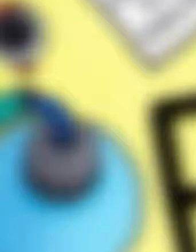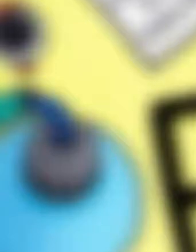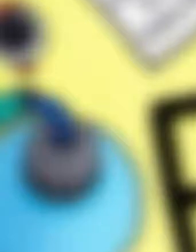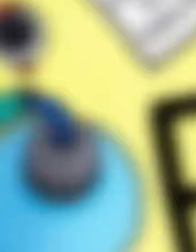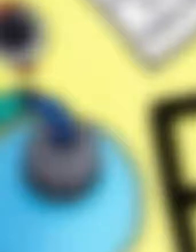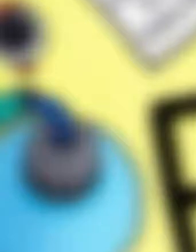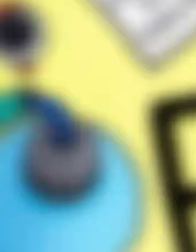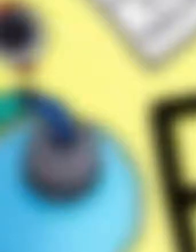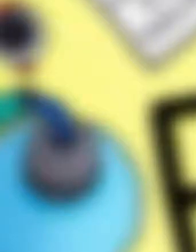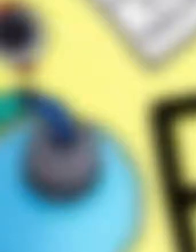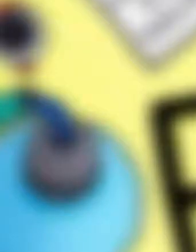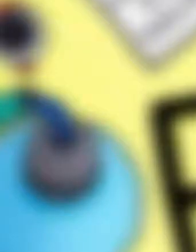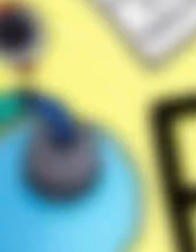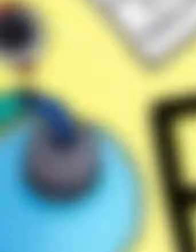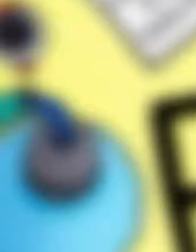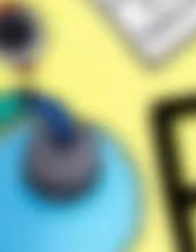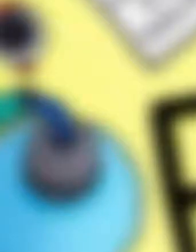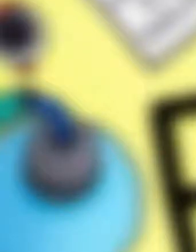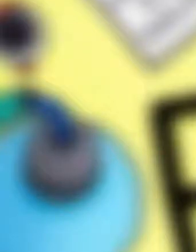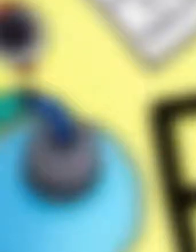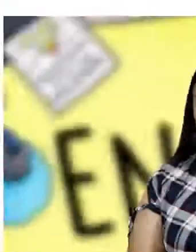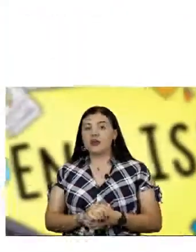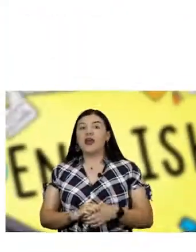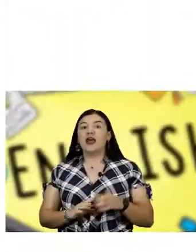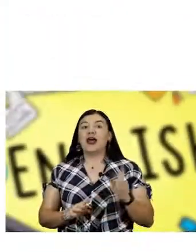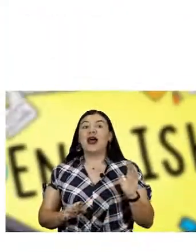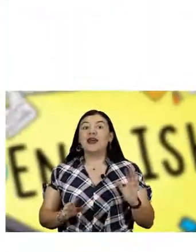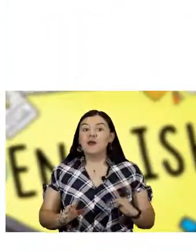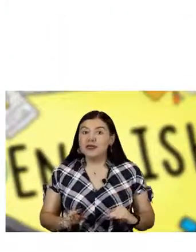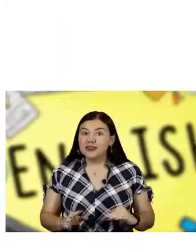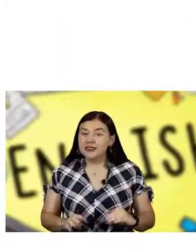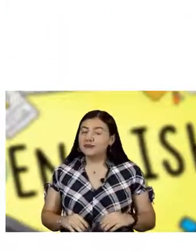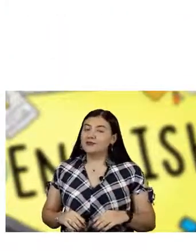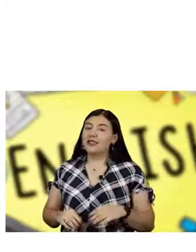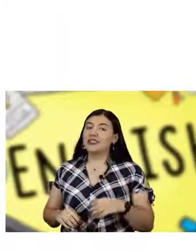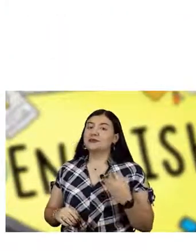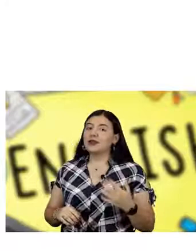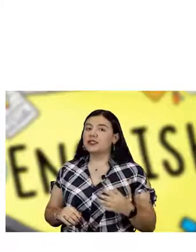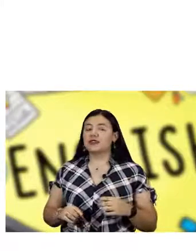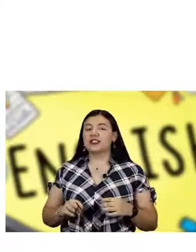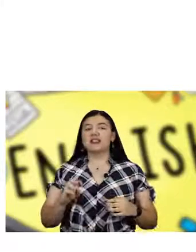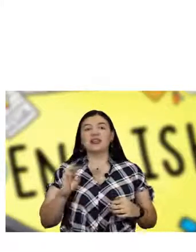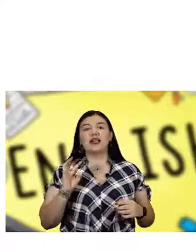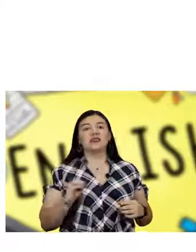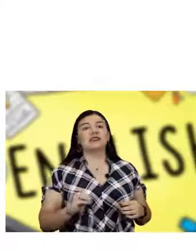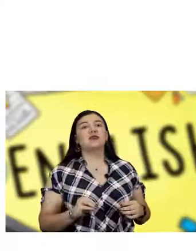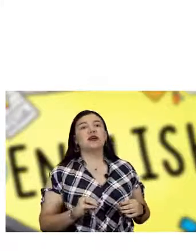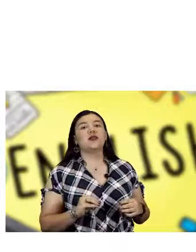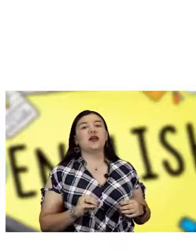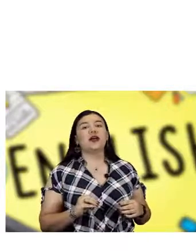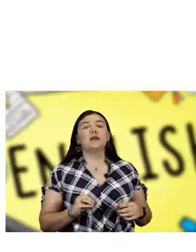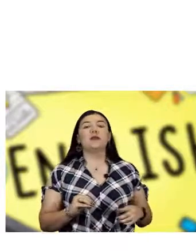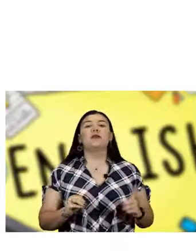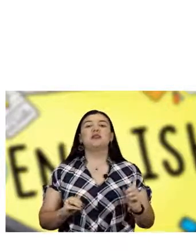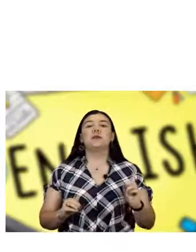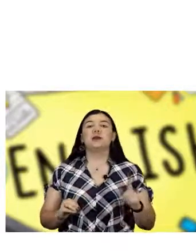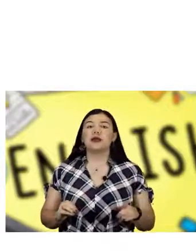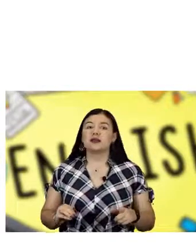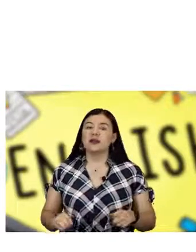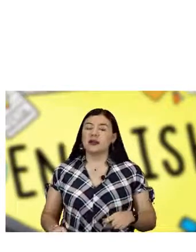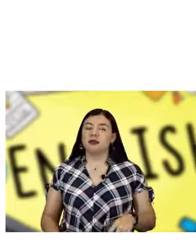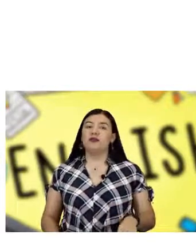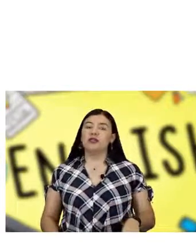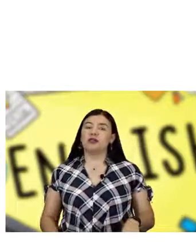una pierna, entre otras cosas que podrían pasar. Además, después de que ustedes tengan este vocabulario, vamos